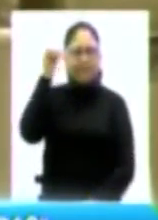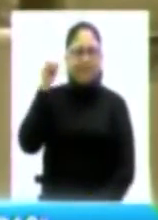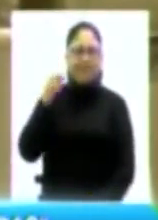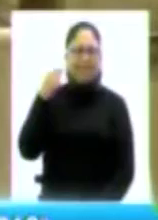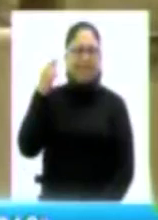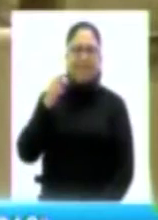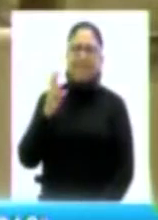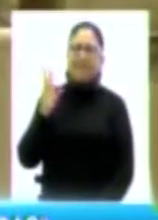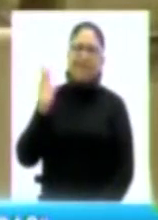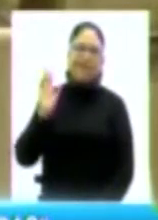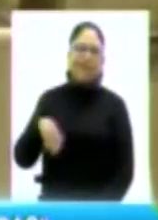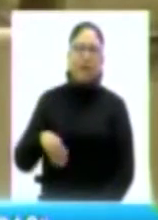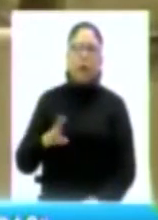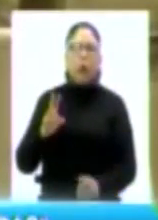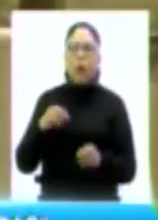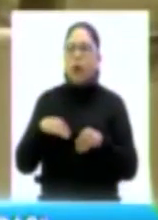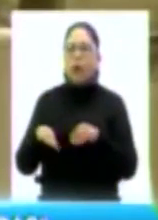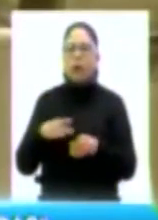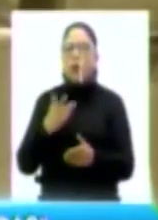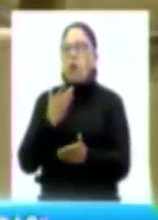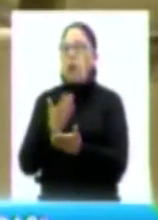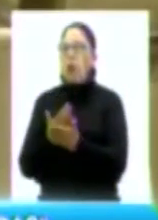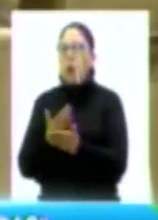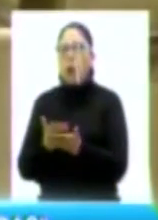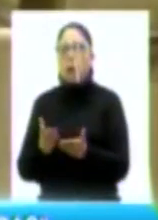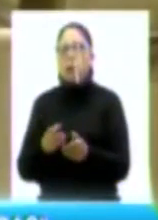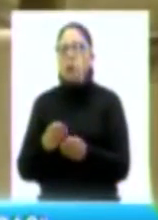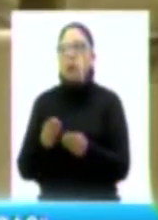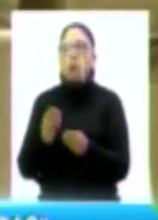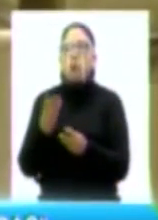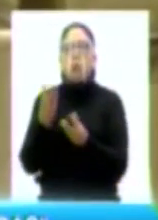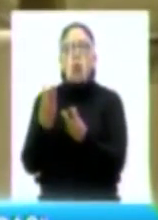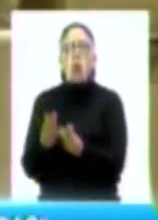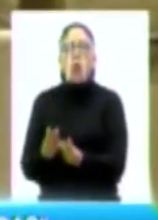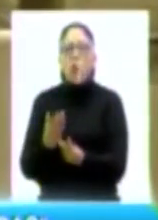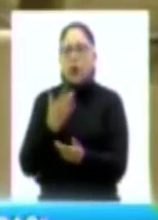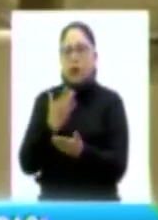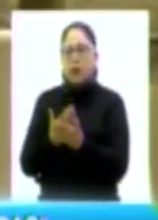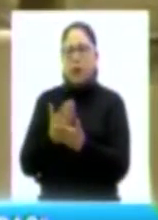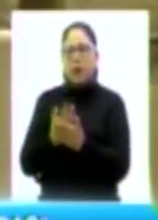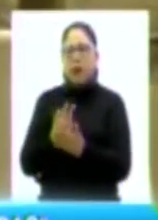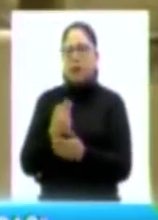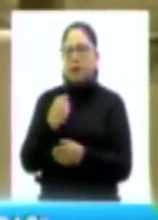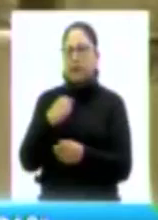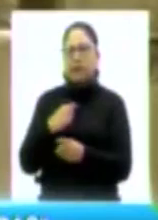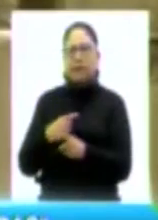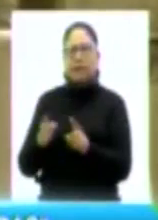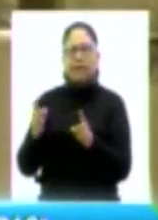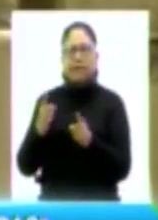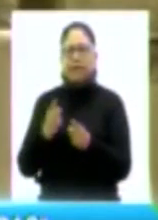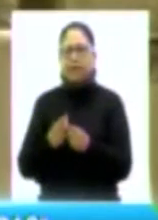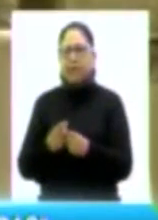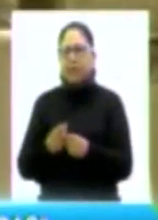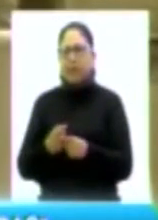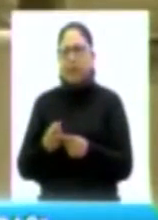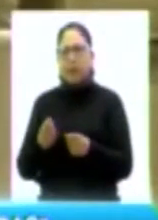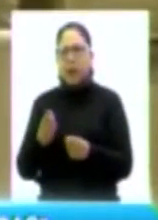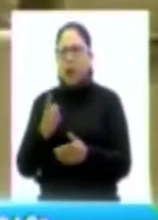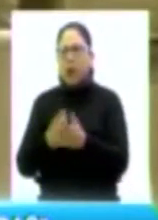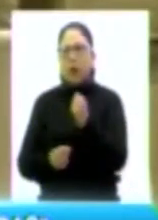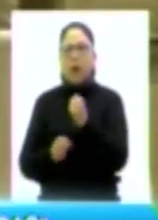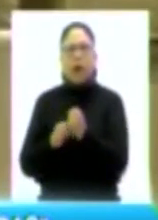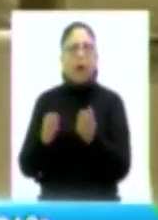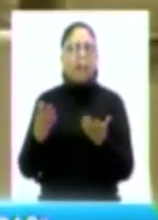no hacía tests, hacía la menor cantidad de tests y además de manera inoportuna y con reportes que no eran